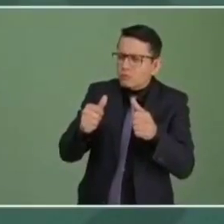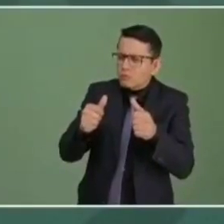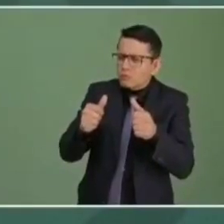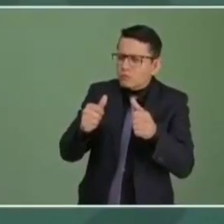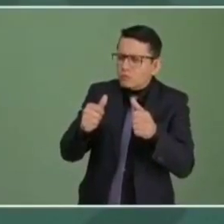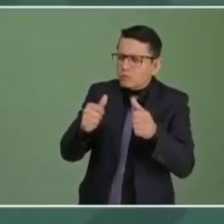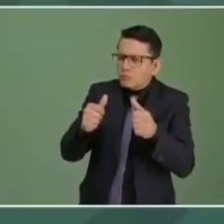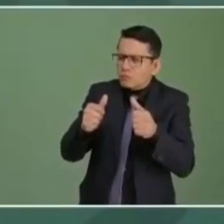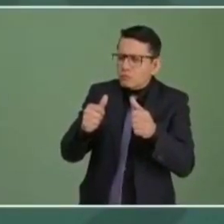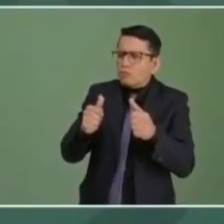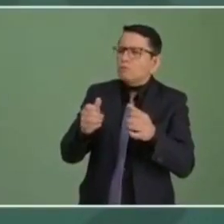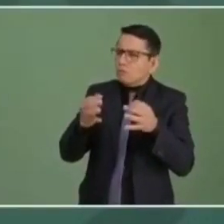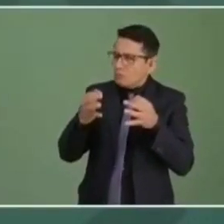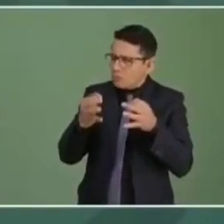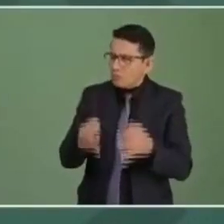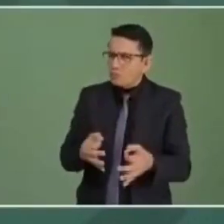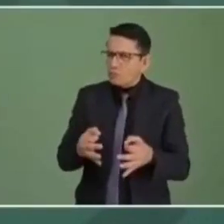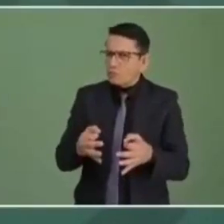al régimen